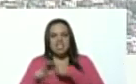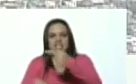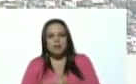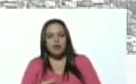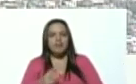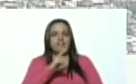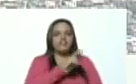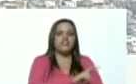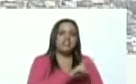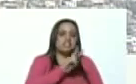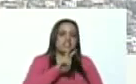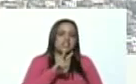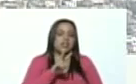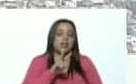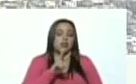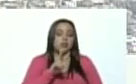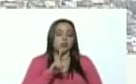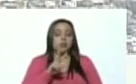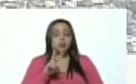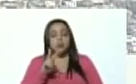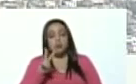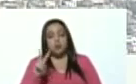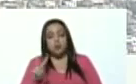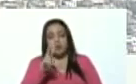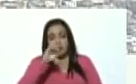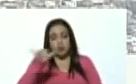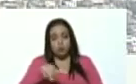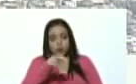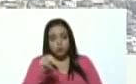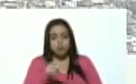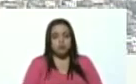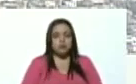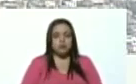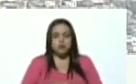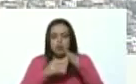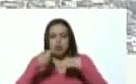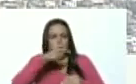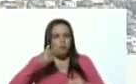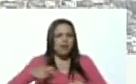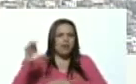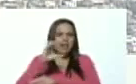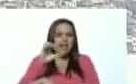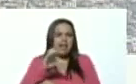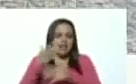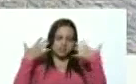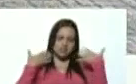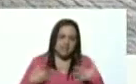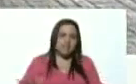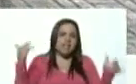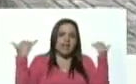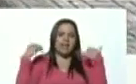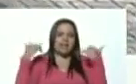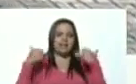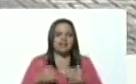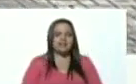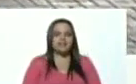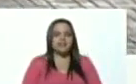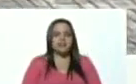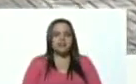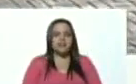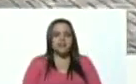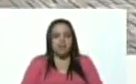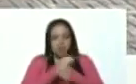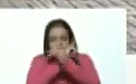junio, la Gran Caracas, todos los pueblos de la Gran Caracas, se visten de alegría, se